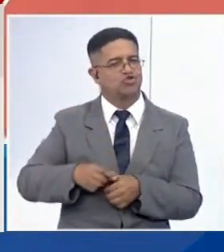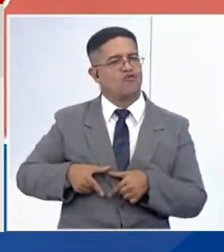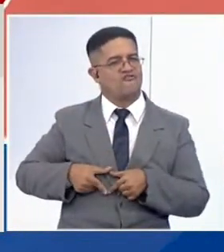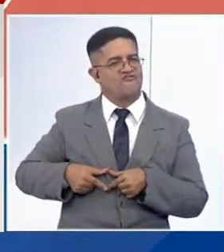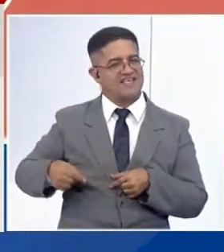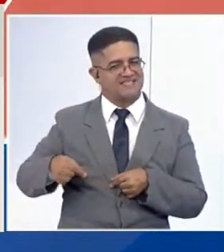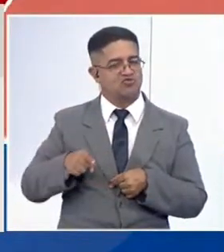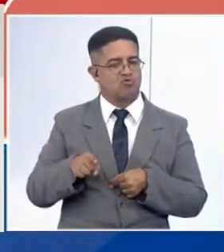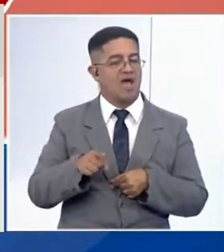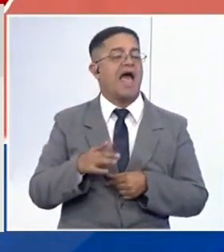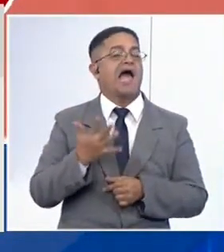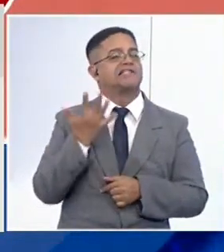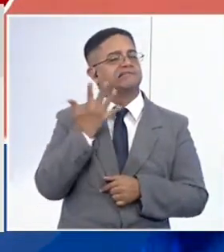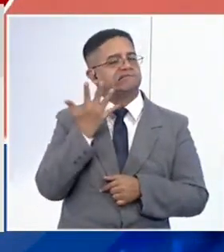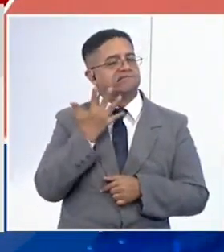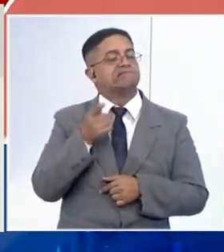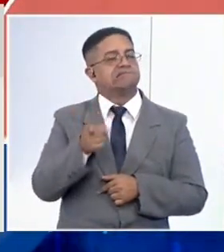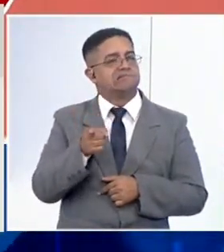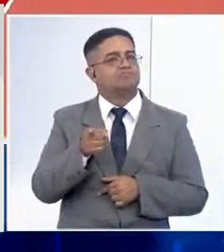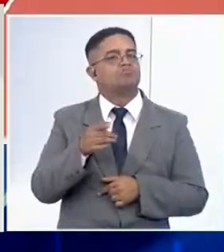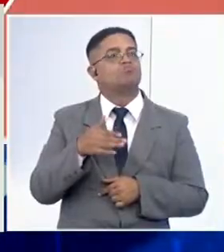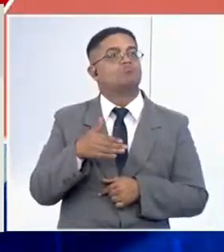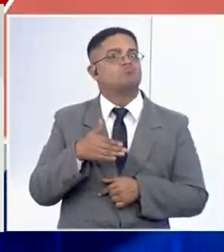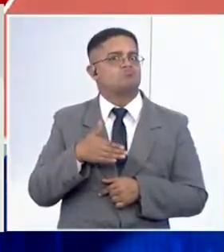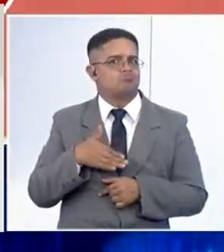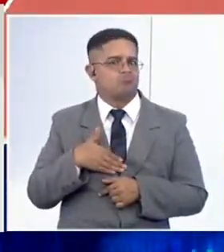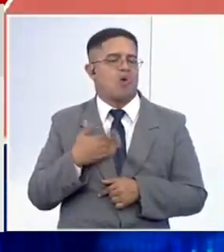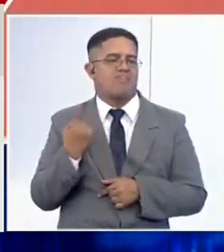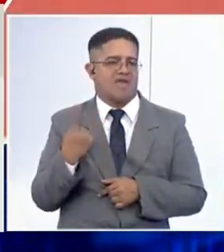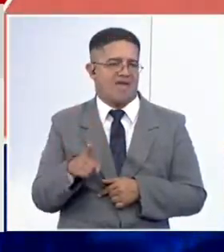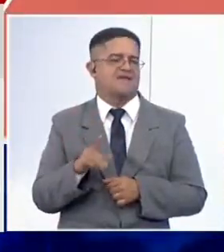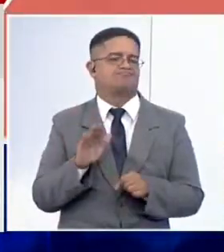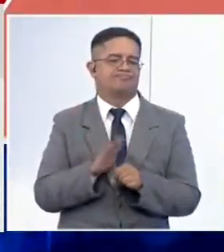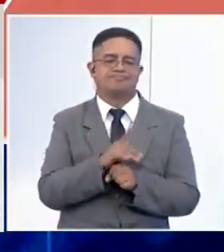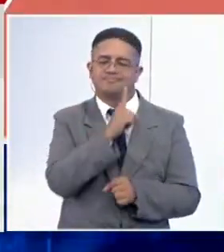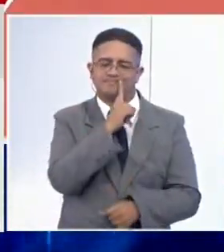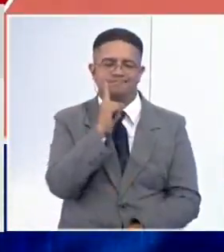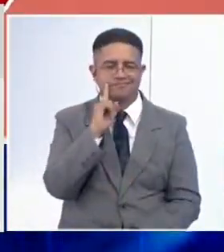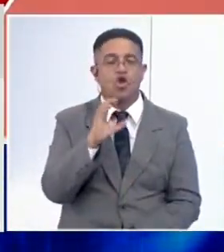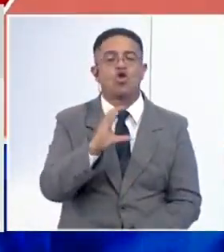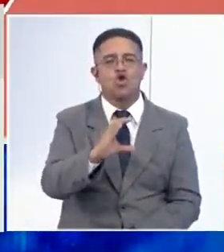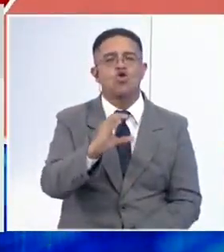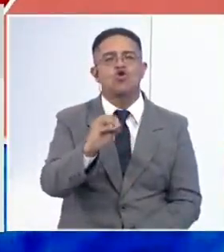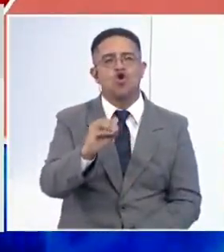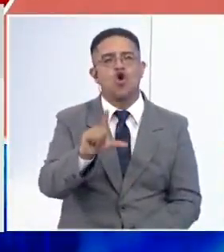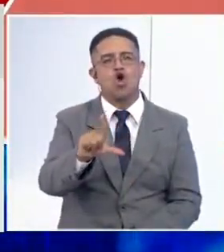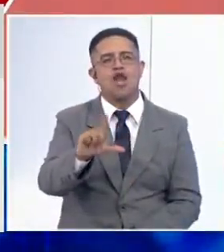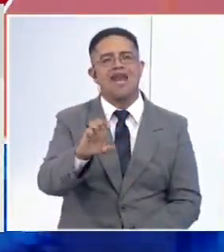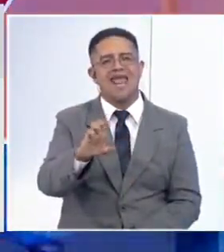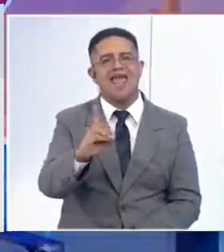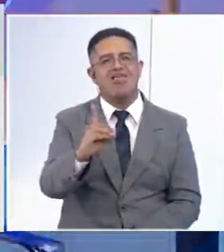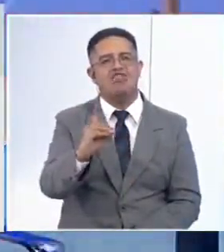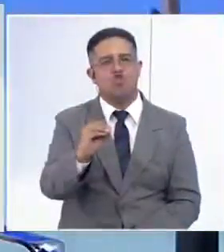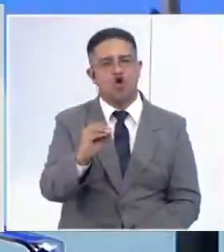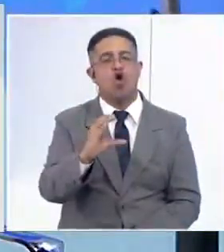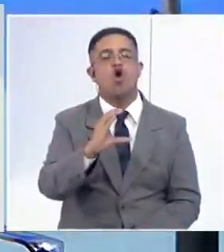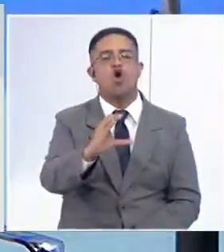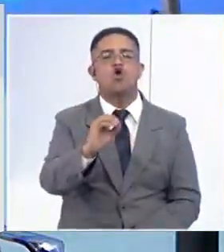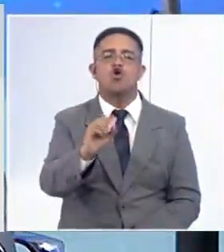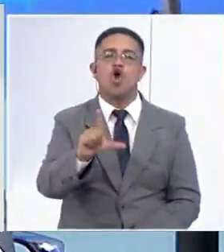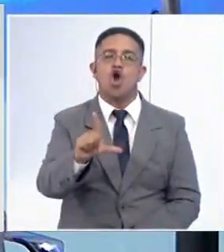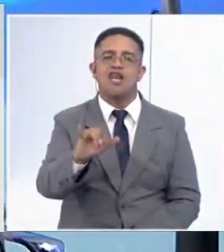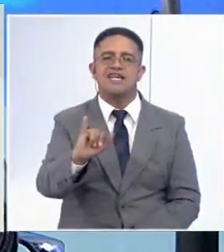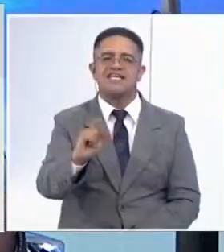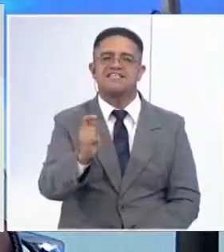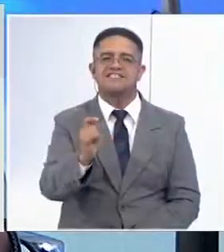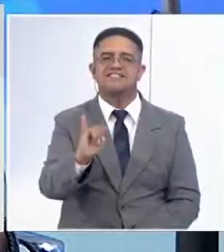podemos presumir que evidentemente estamos en presencia de una coledocolitiasis. Y ahora hablando sobre el tema, como es la coledocolitiasis, no es